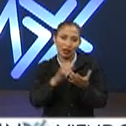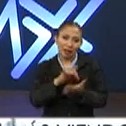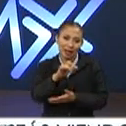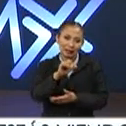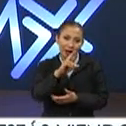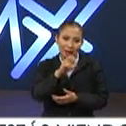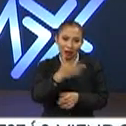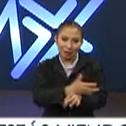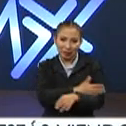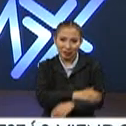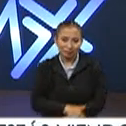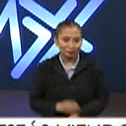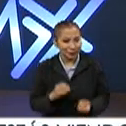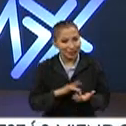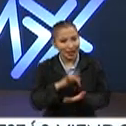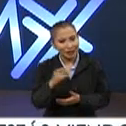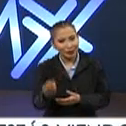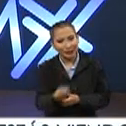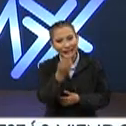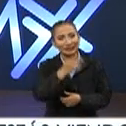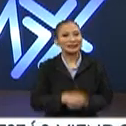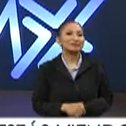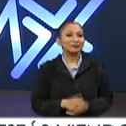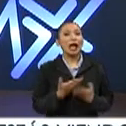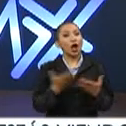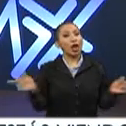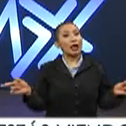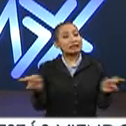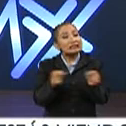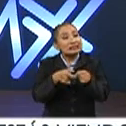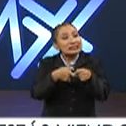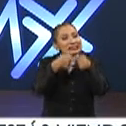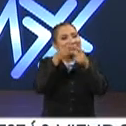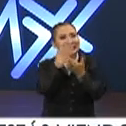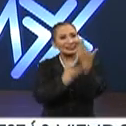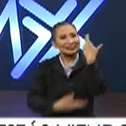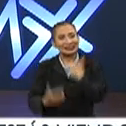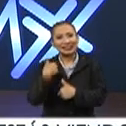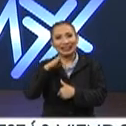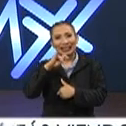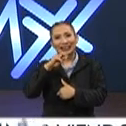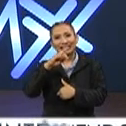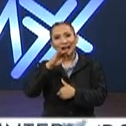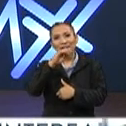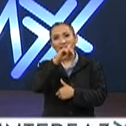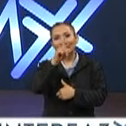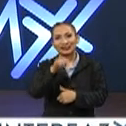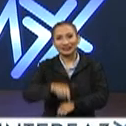gracias, Sara, por estar con nosotros. Muchísimas gracias a ustedes. Vamos a hacer una breve pausa, regresamos. Esto es Interfaz.